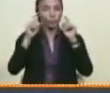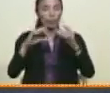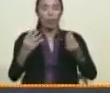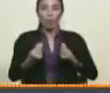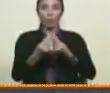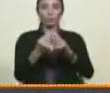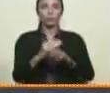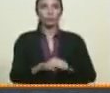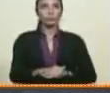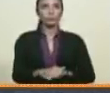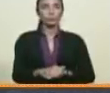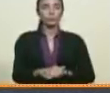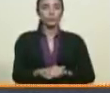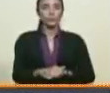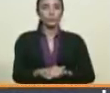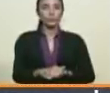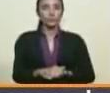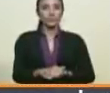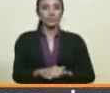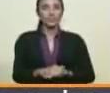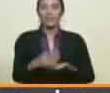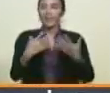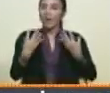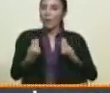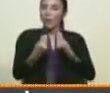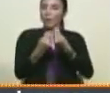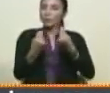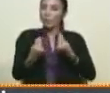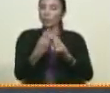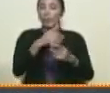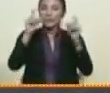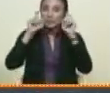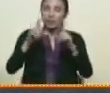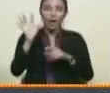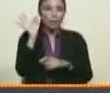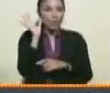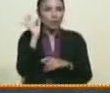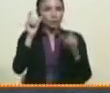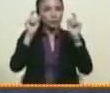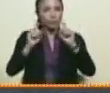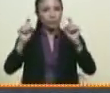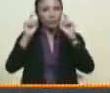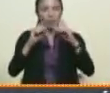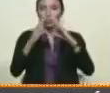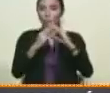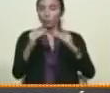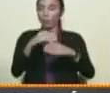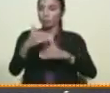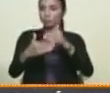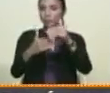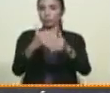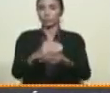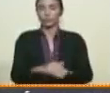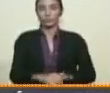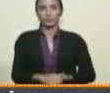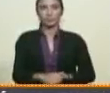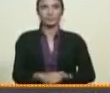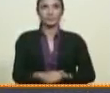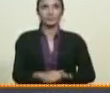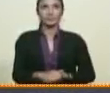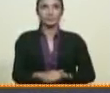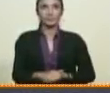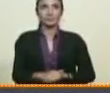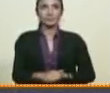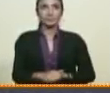con familiaridad con cercanía enseñar a la mujer en toda su gestación bueno todos sus ejercicios